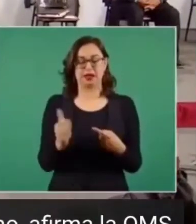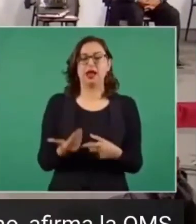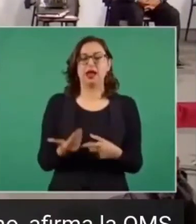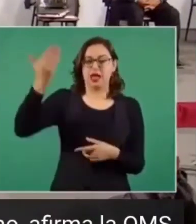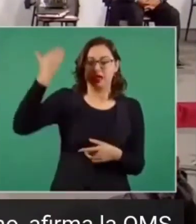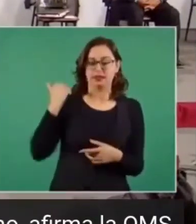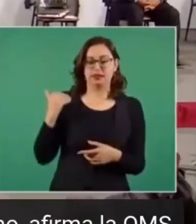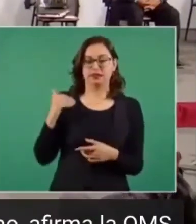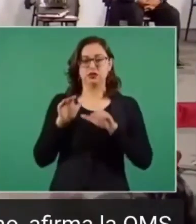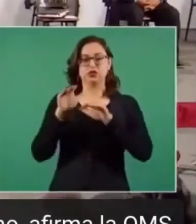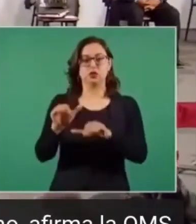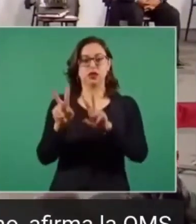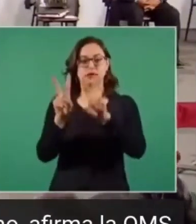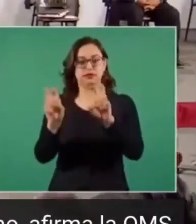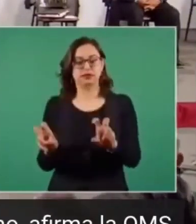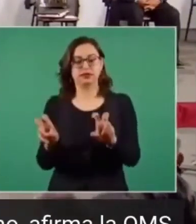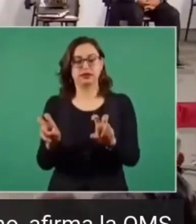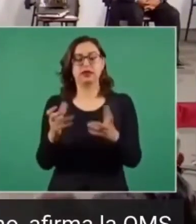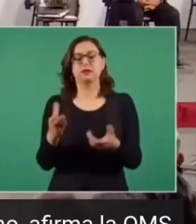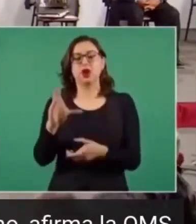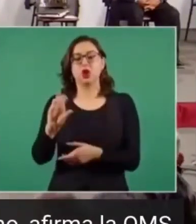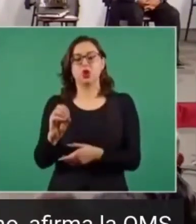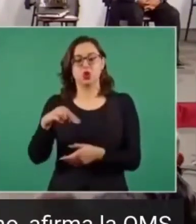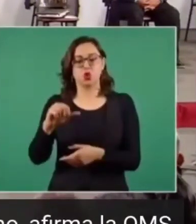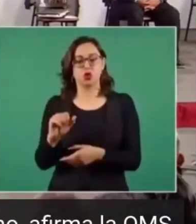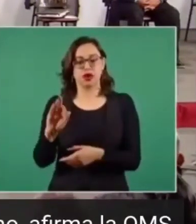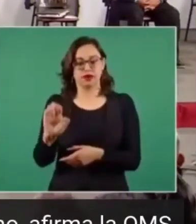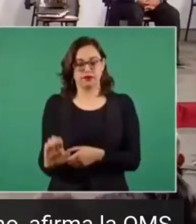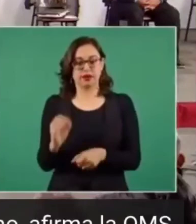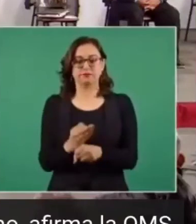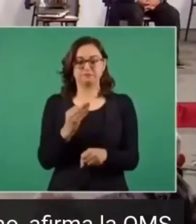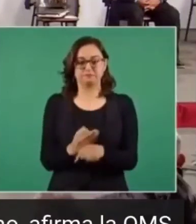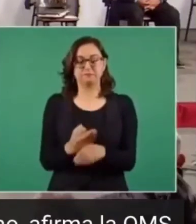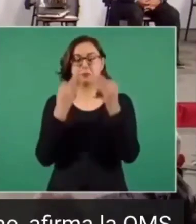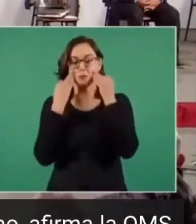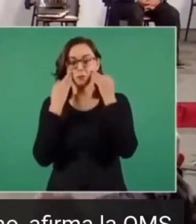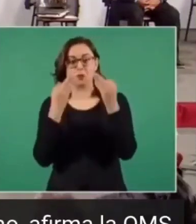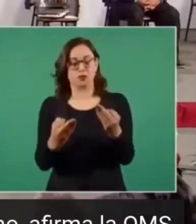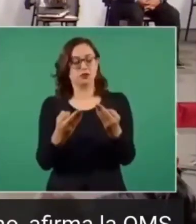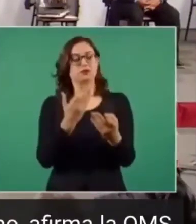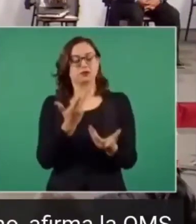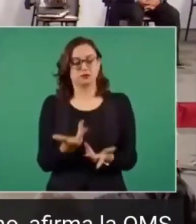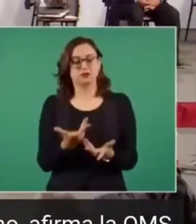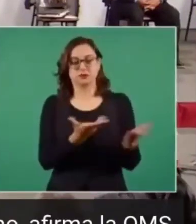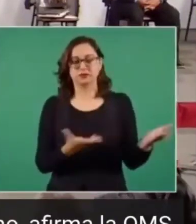interesante sobre cuál va a ser la estrategia. Aquí quiero hacer un énfasis.